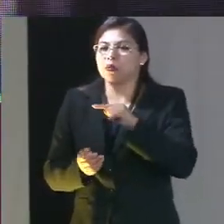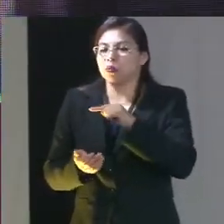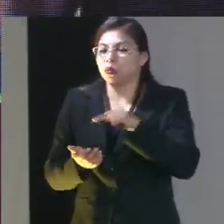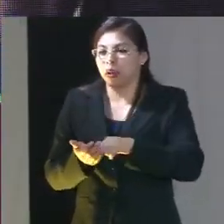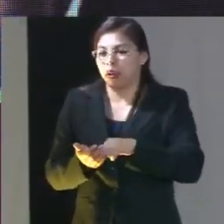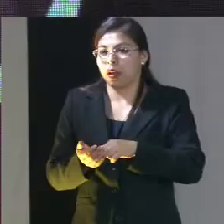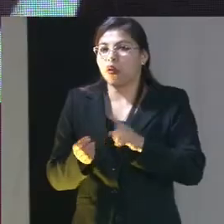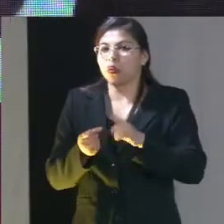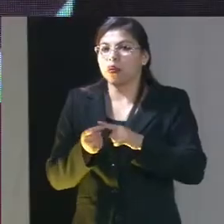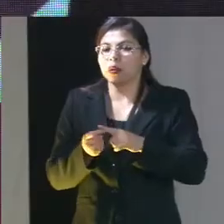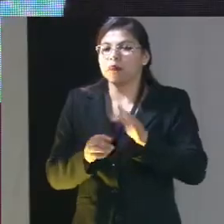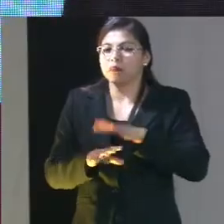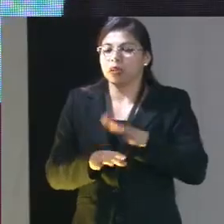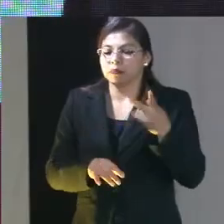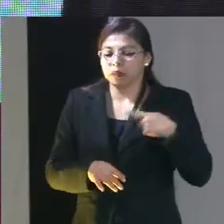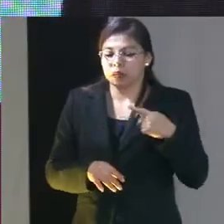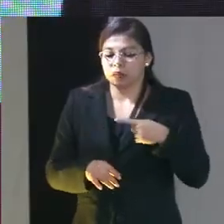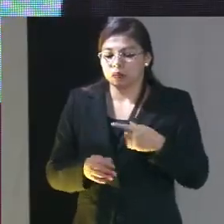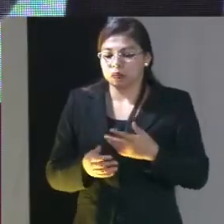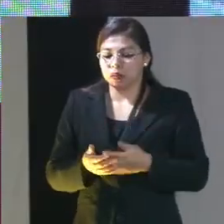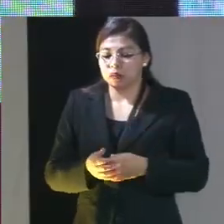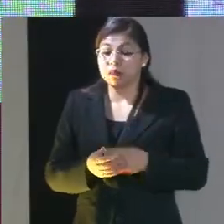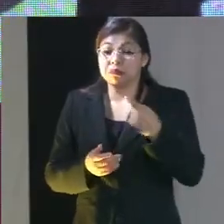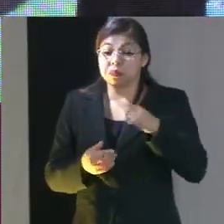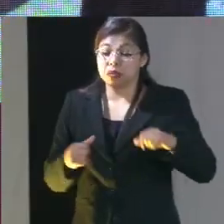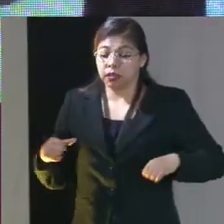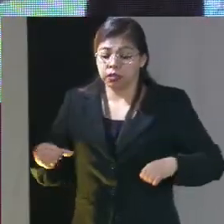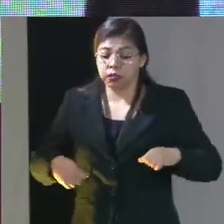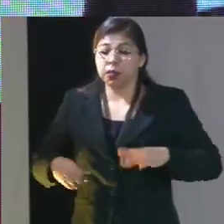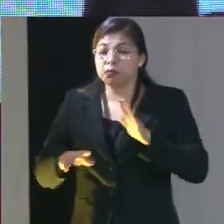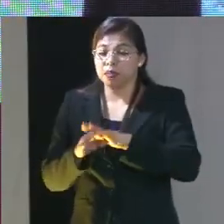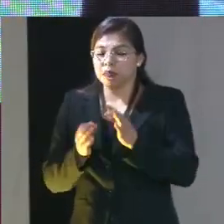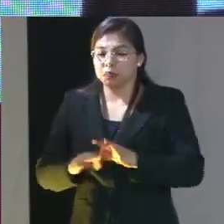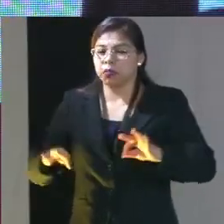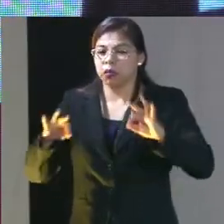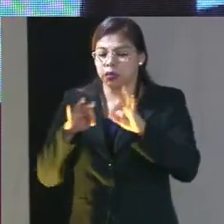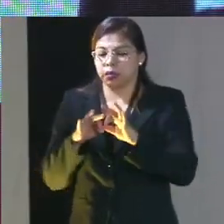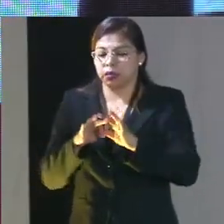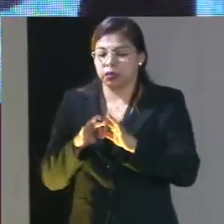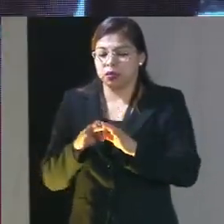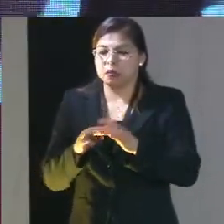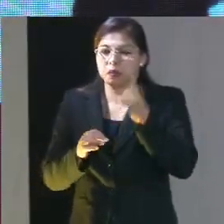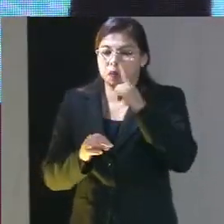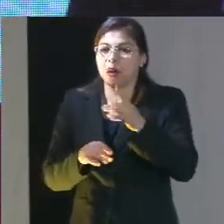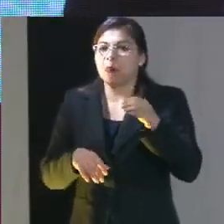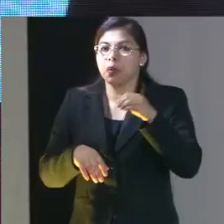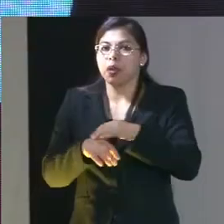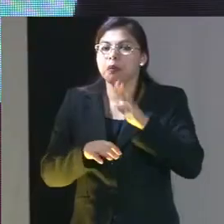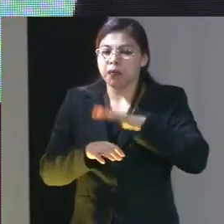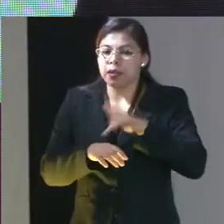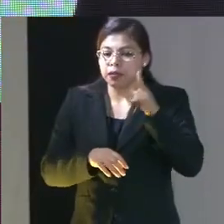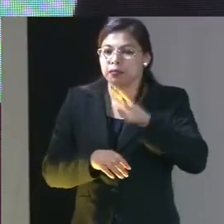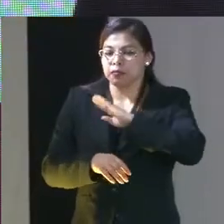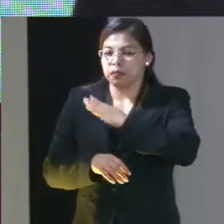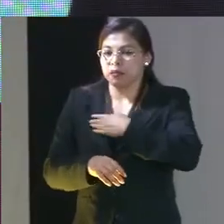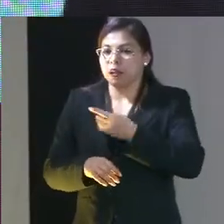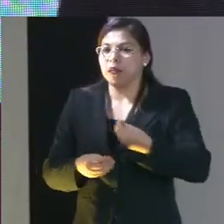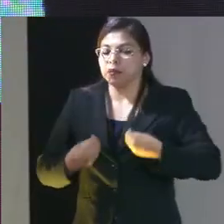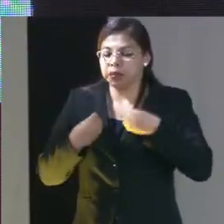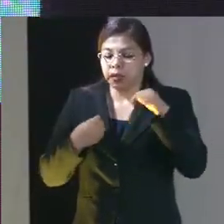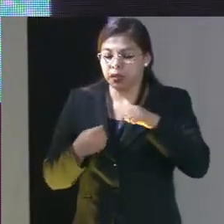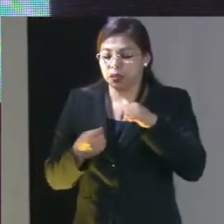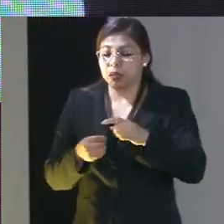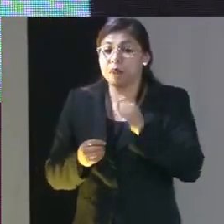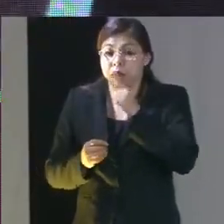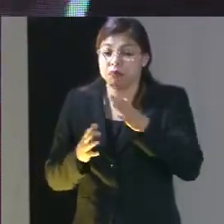vasto. O sea, para mí, las epidemias son mucho más importantes para que se pudiera quedar aquí el poder español que